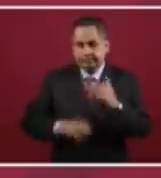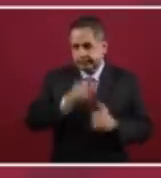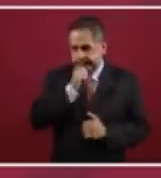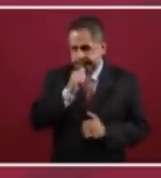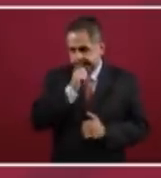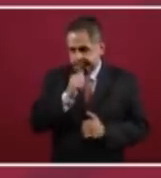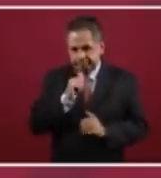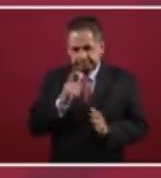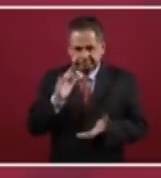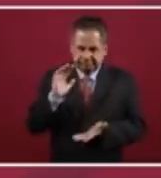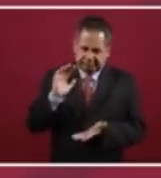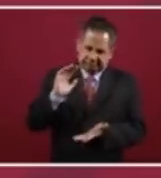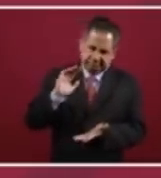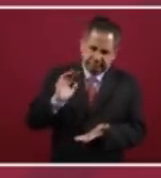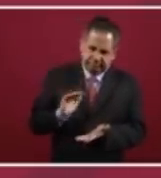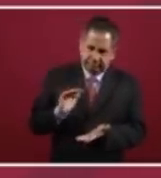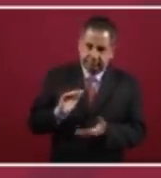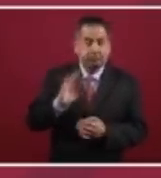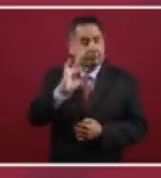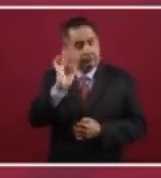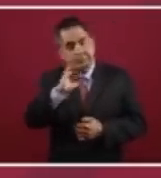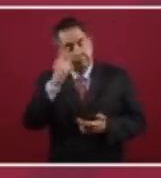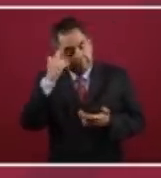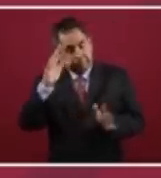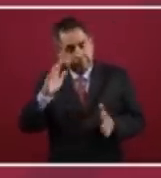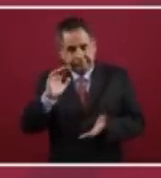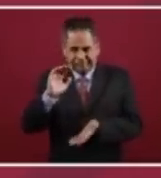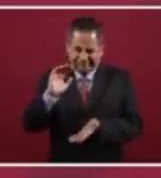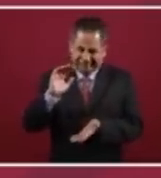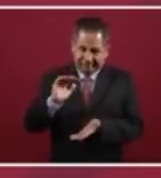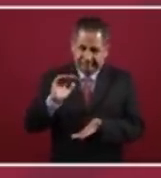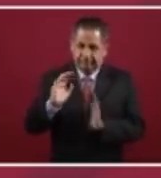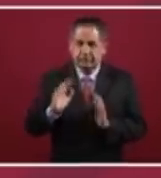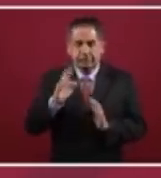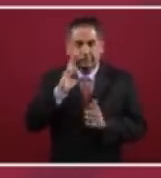porque puede ser que